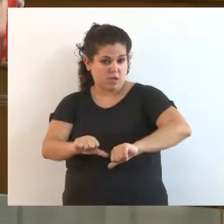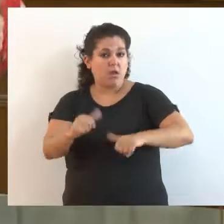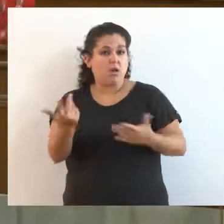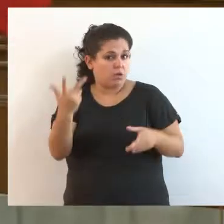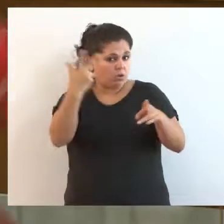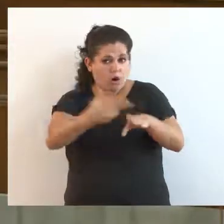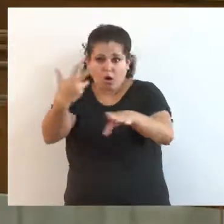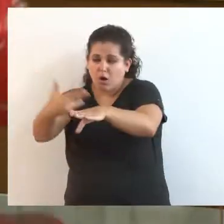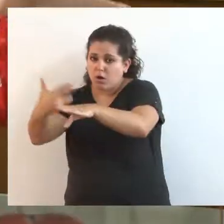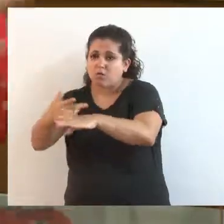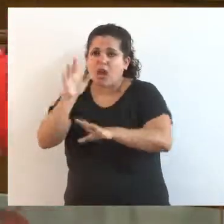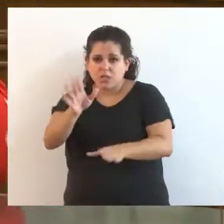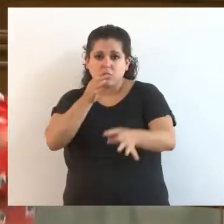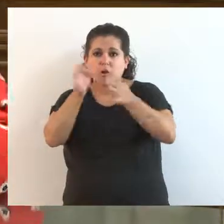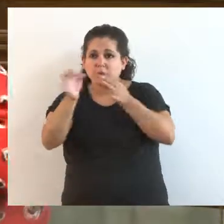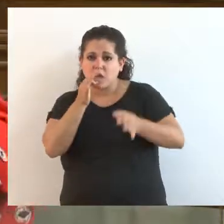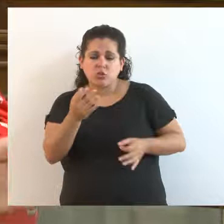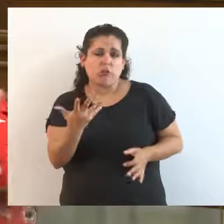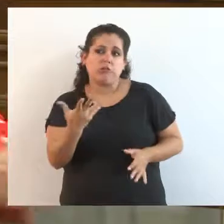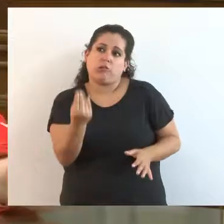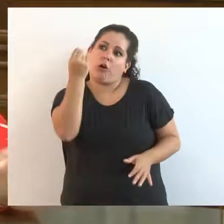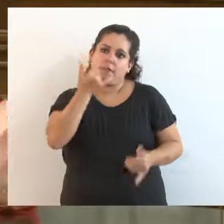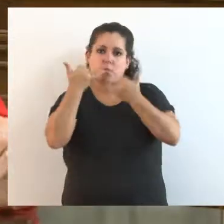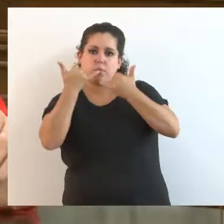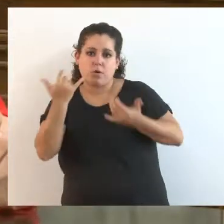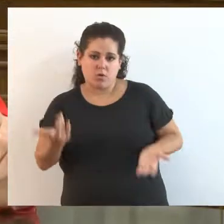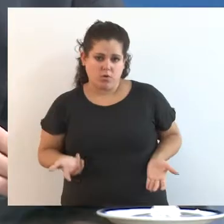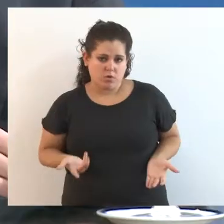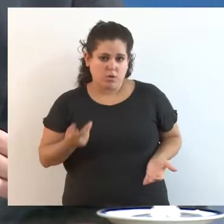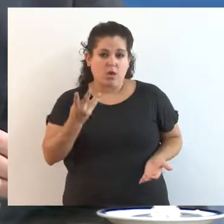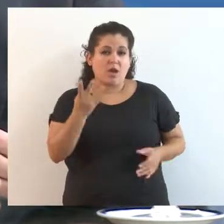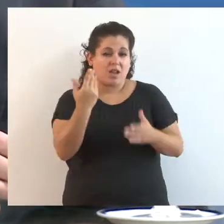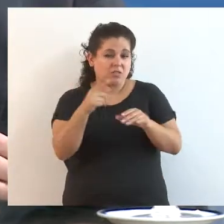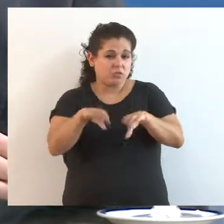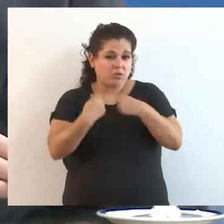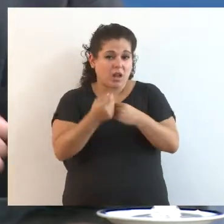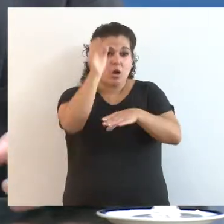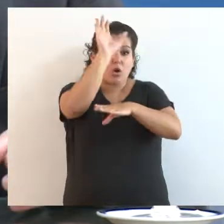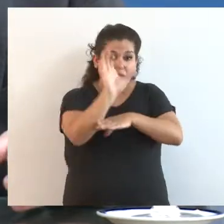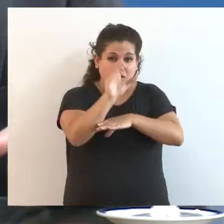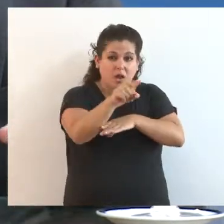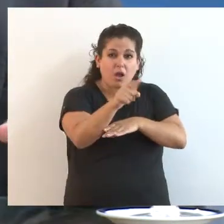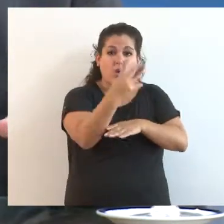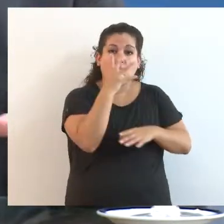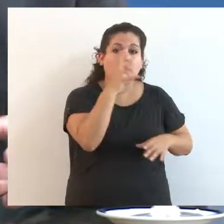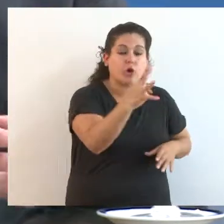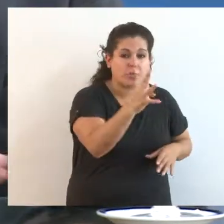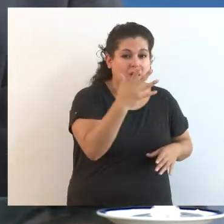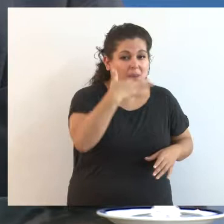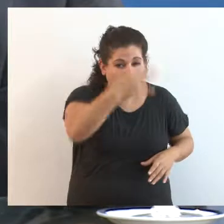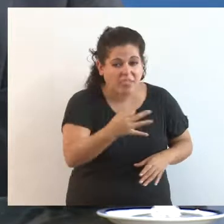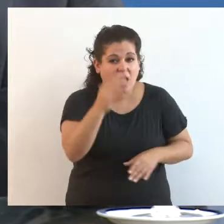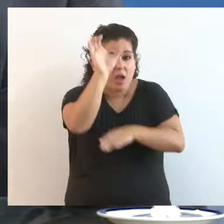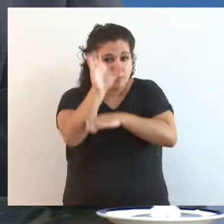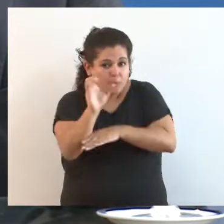pueda hablar ella otros 5 minutos. Por lo tanto, así funciona una conversación 5 veces. Es que tenemos alrededor de 4.000 usuarios por antena, cuando la